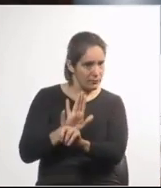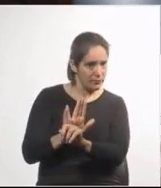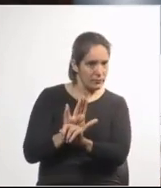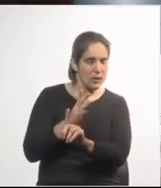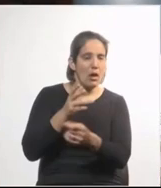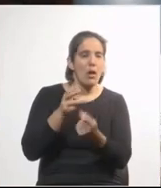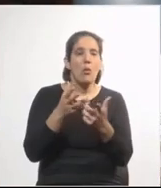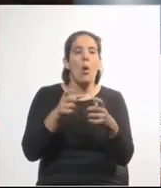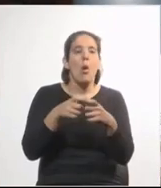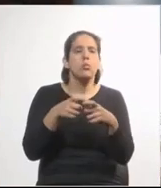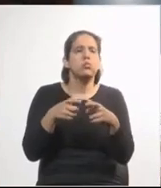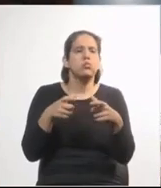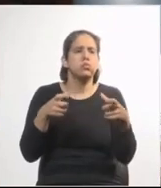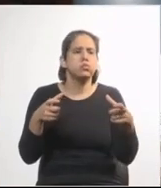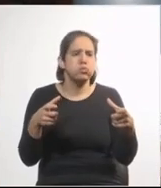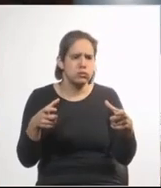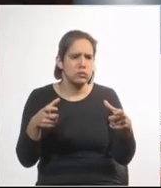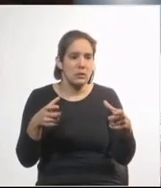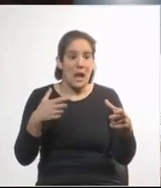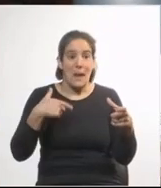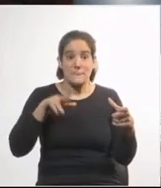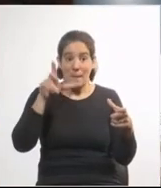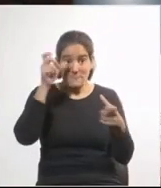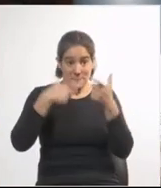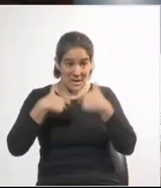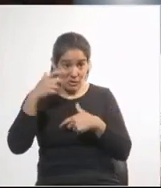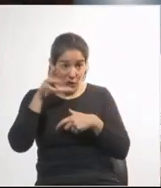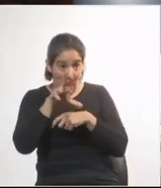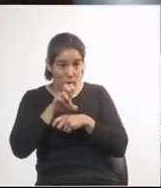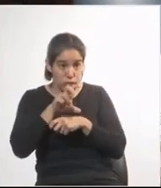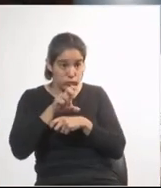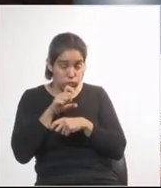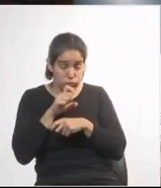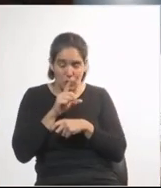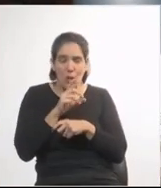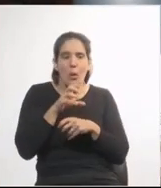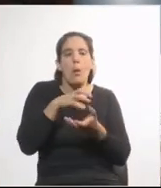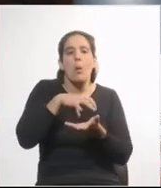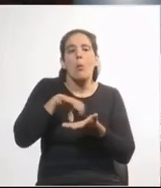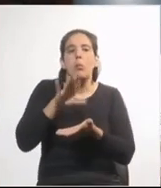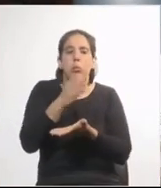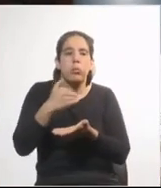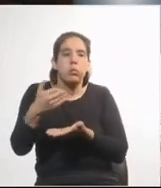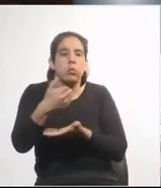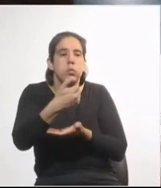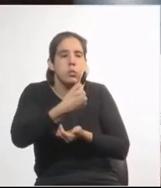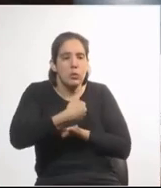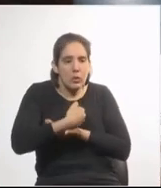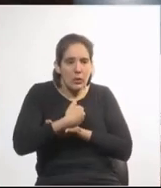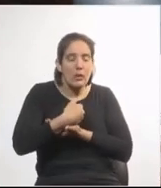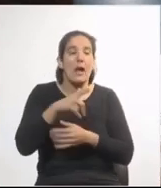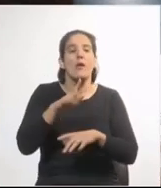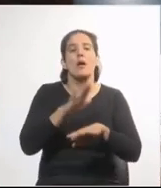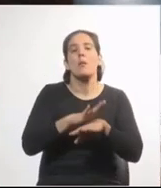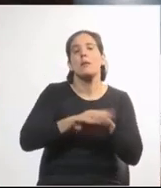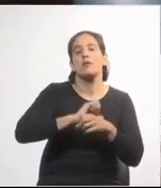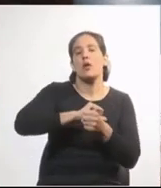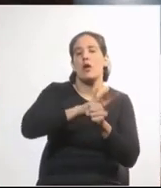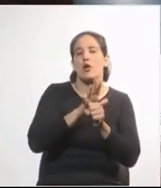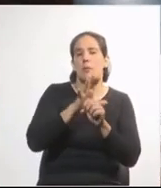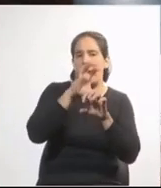proceso acelerado de concentración de la riqueza en el sistema financiero, aún en contextos adversos de la